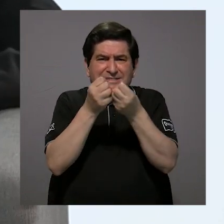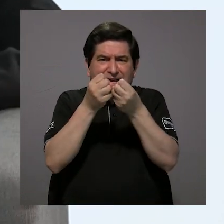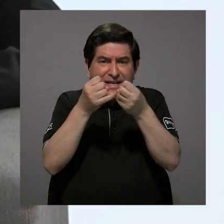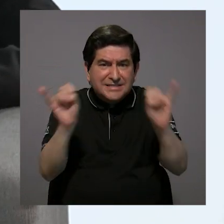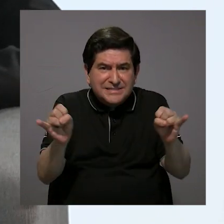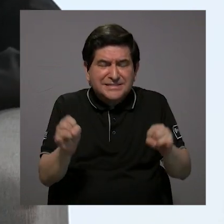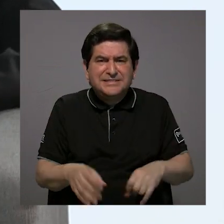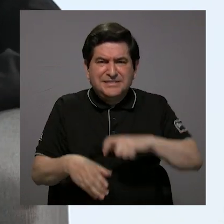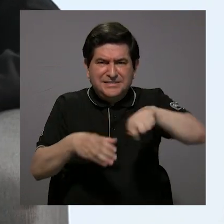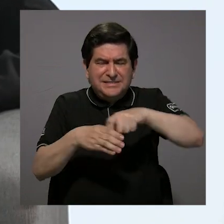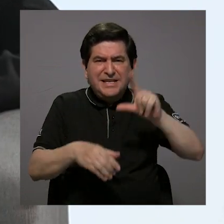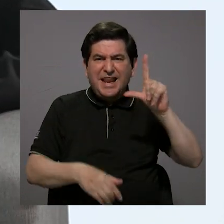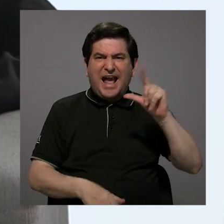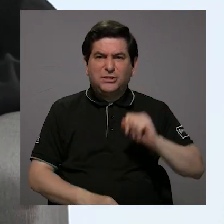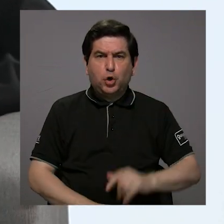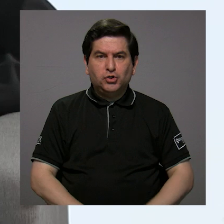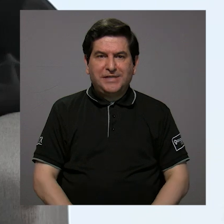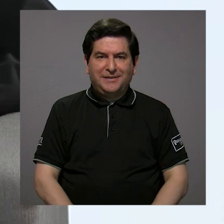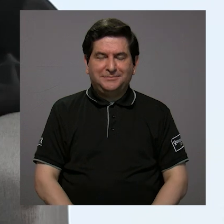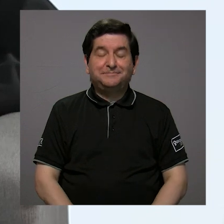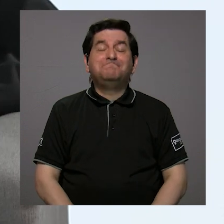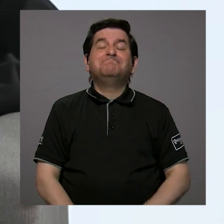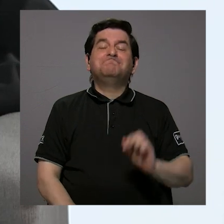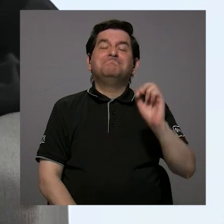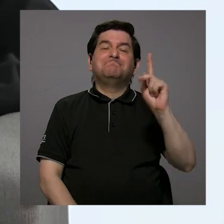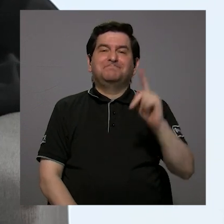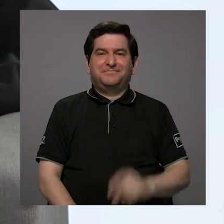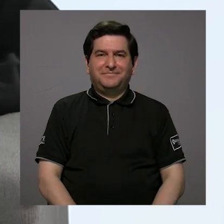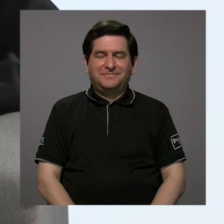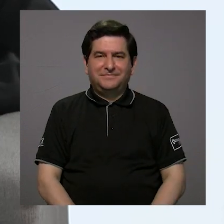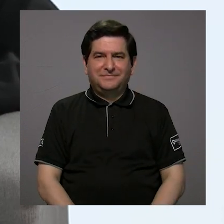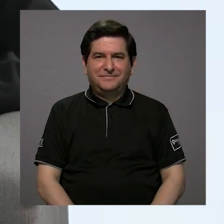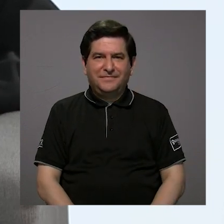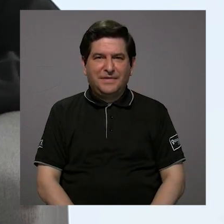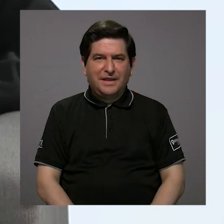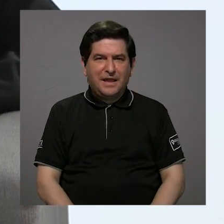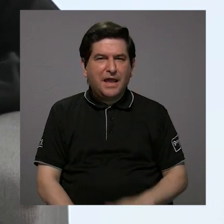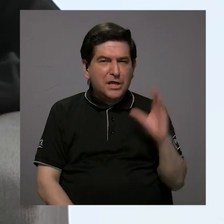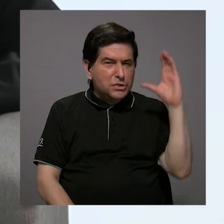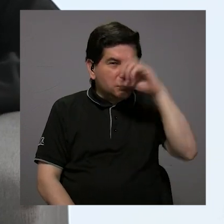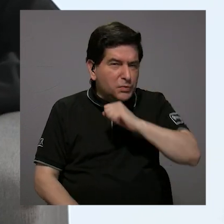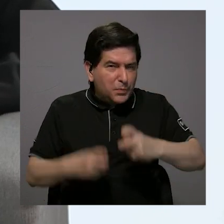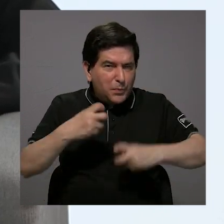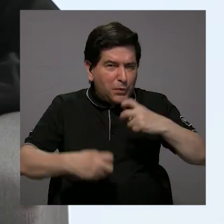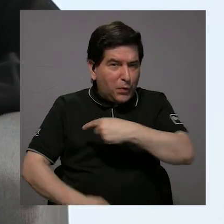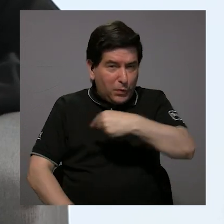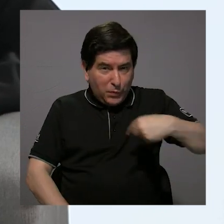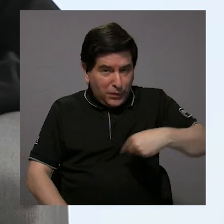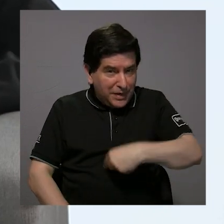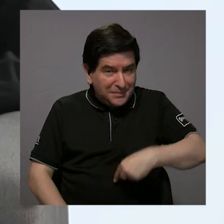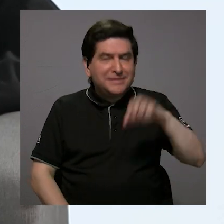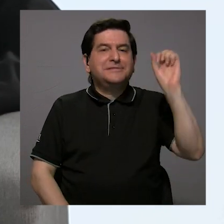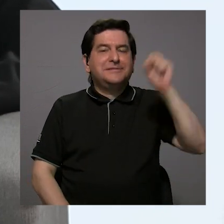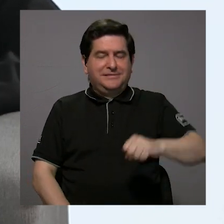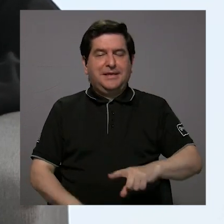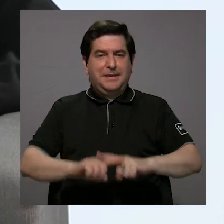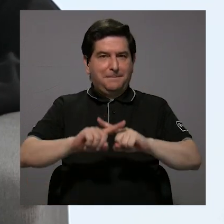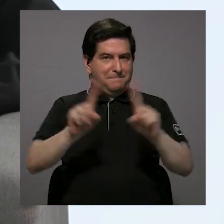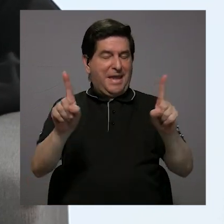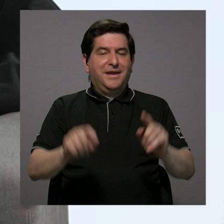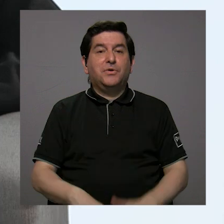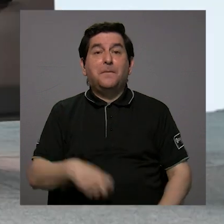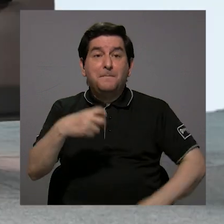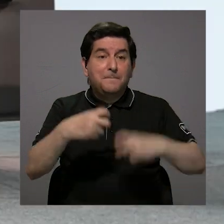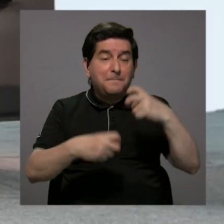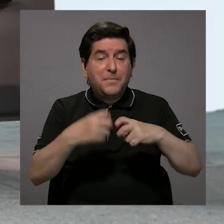y sin lactosa? Sin lactosa, ok. ¿Por qué? Porque era sospecha de problemas gastrointestinales. Sí, claro. Pero